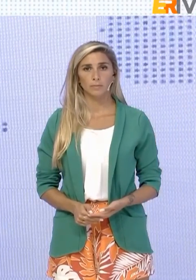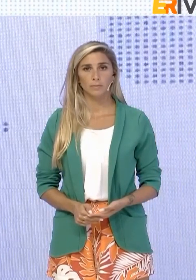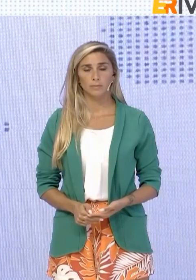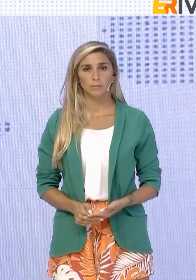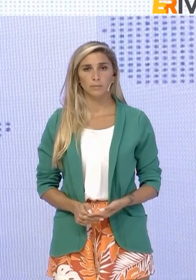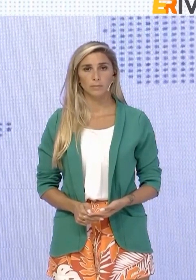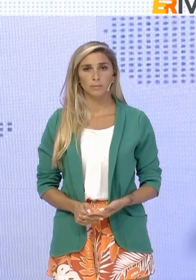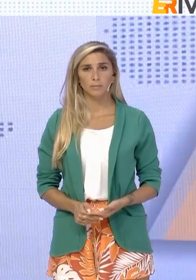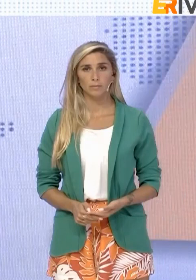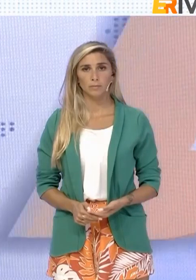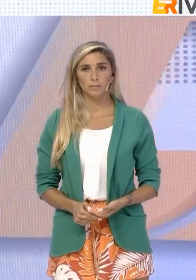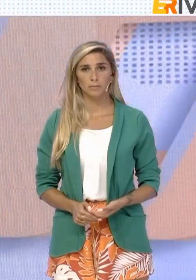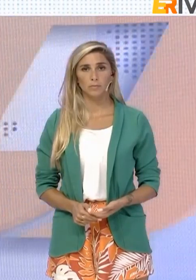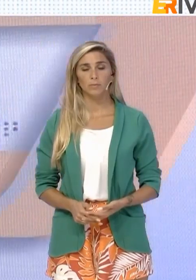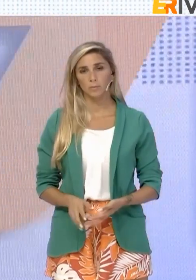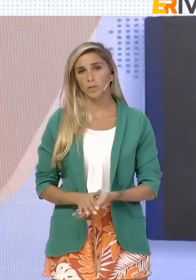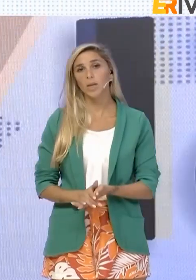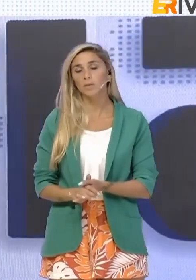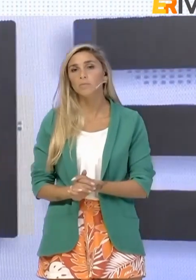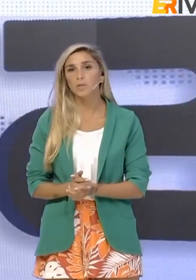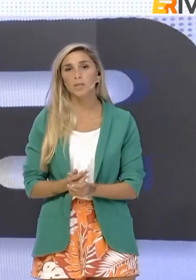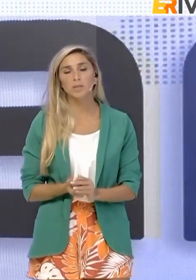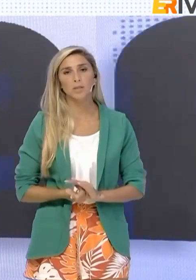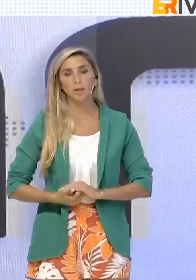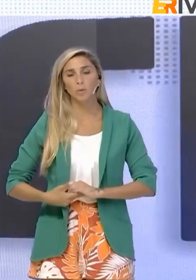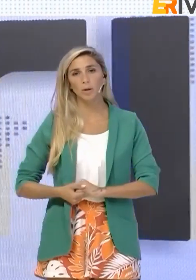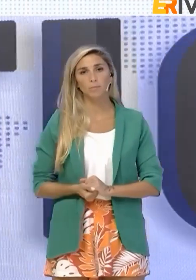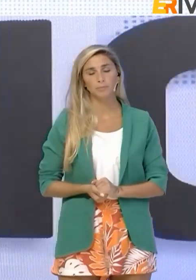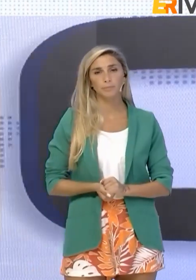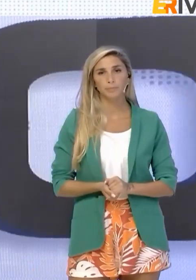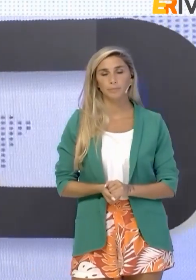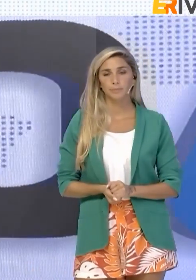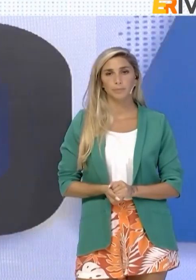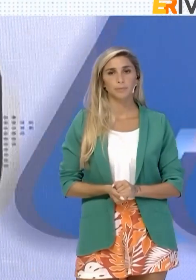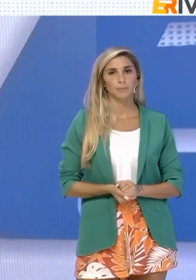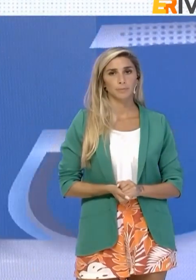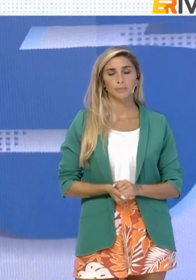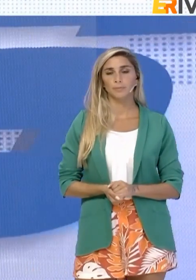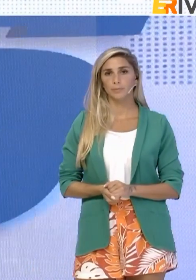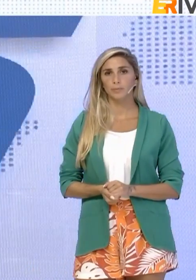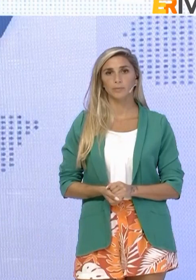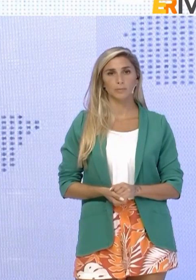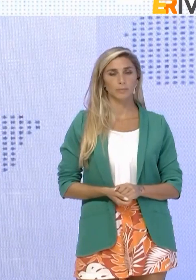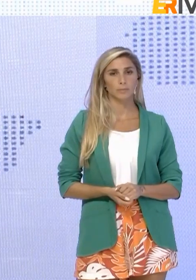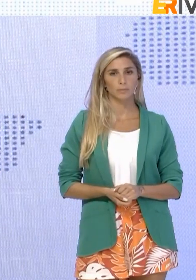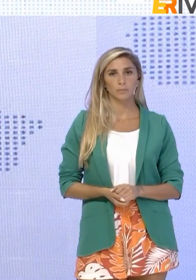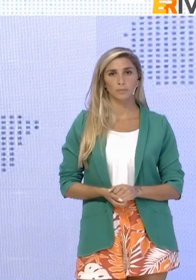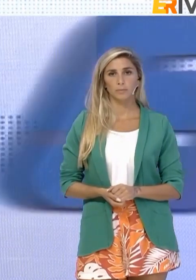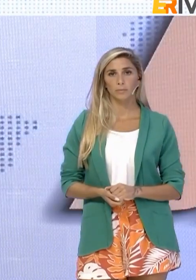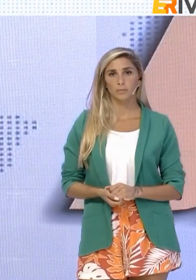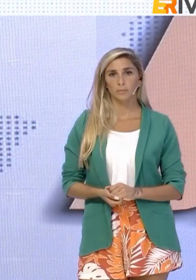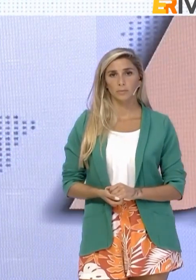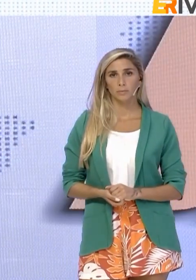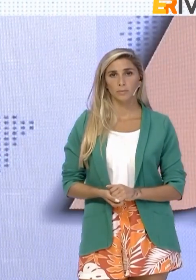con el cuento del llamado, el cuento del tío, vamos a resumirlo, sí, así. Sí, sí, sí, tal cual. Me van llevando por ese túnel y mientras yo